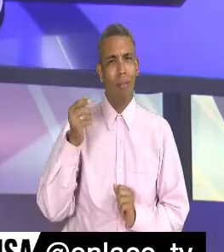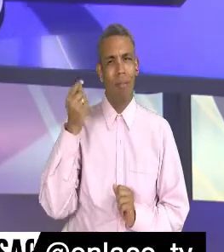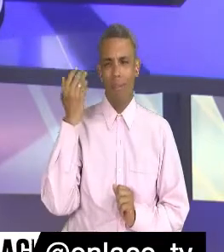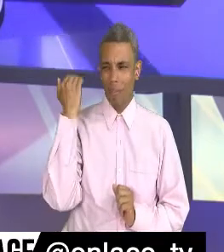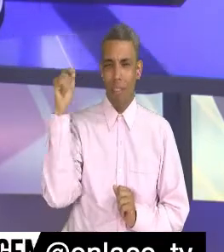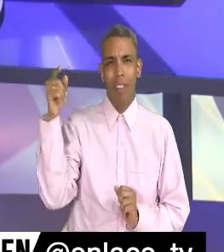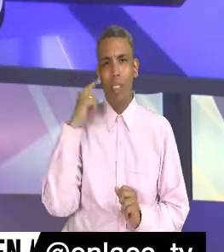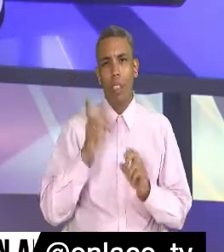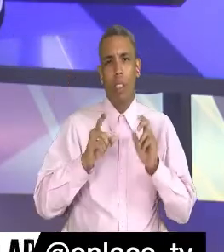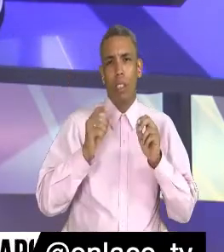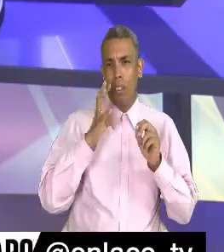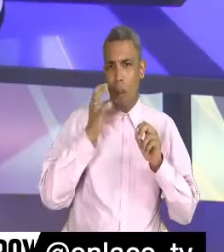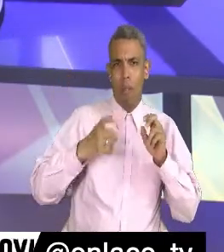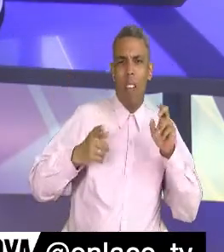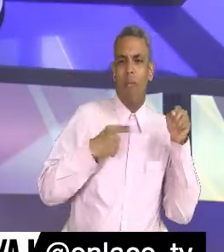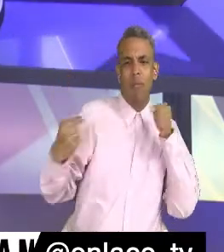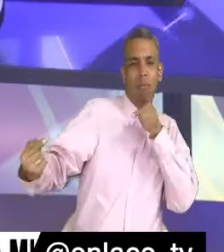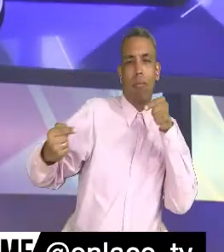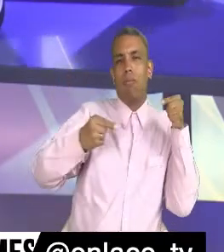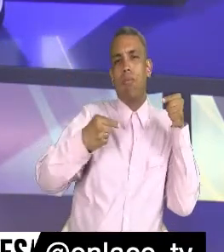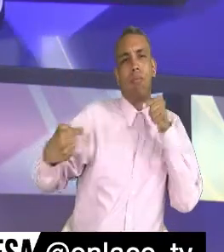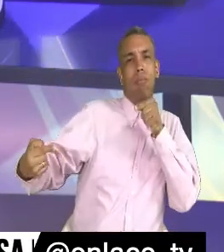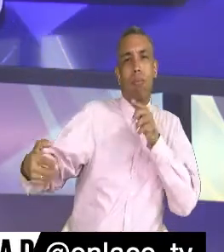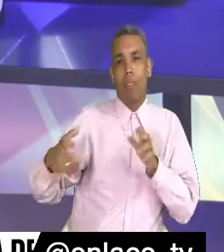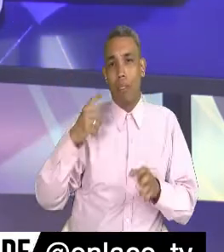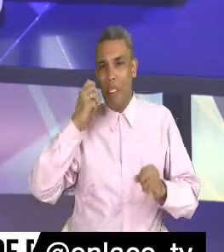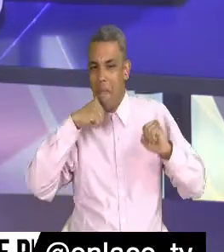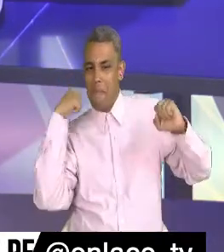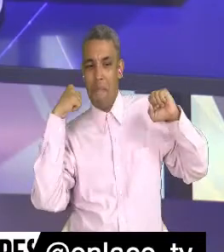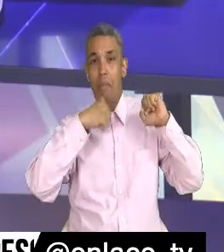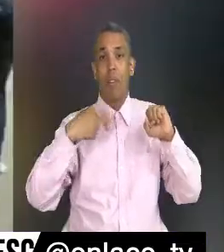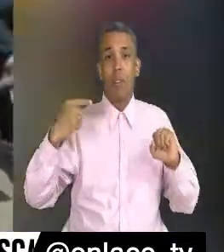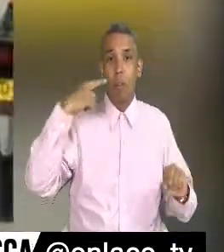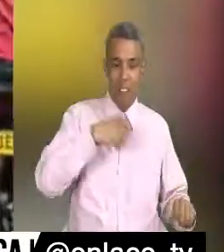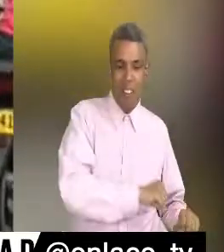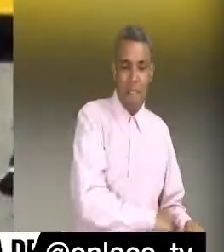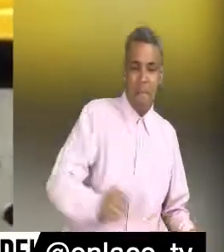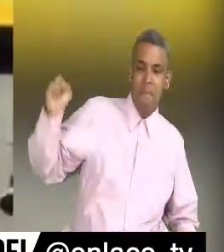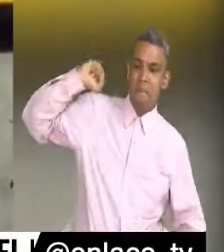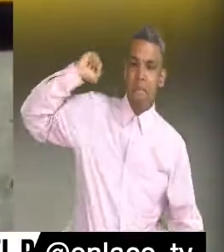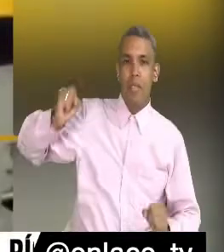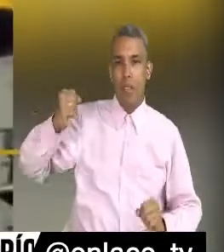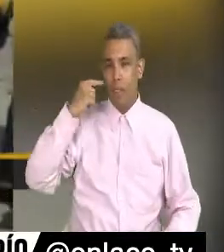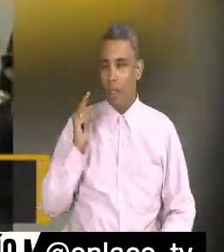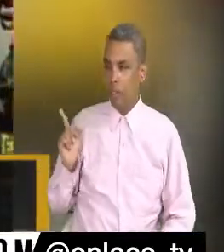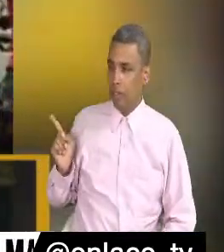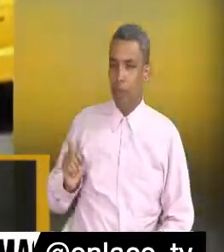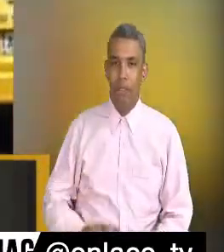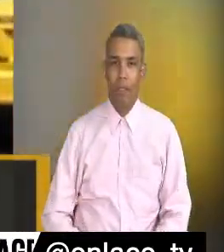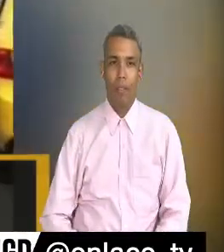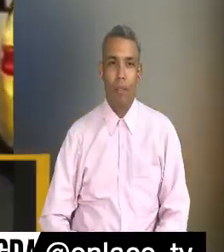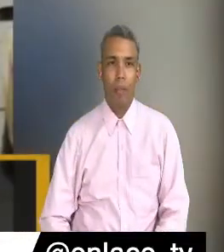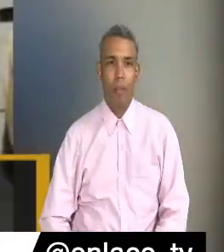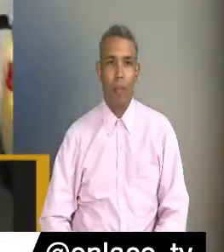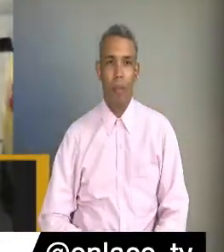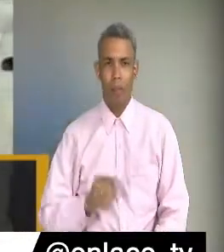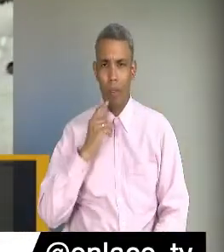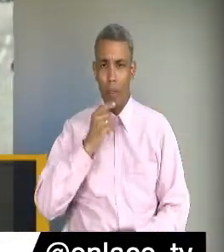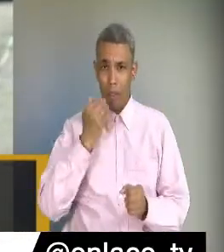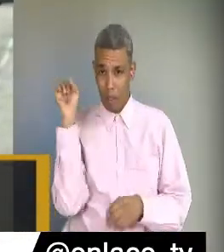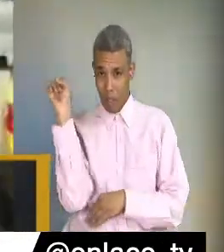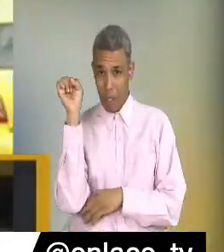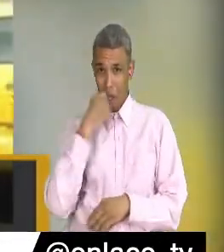los hombres saca un machete mientras el otro lo emprende a golpes. En el video se ve cuando el hombre que conduce el carro blanco empieza